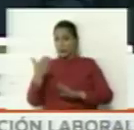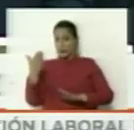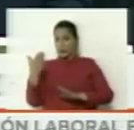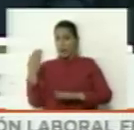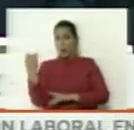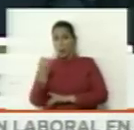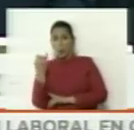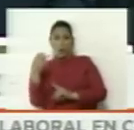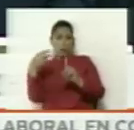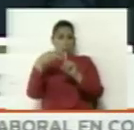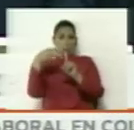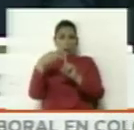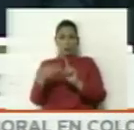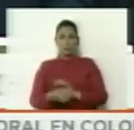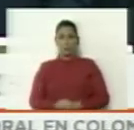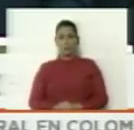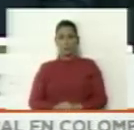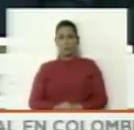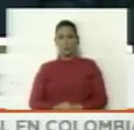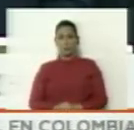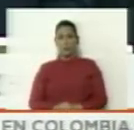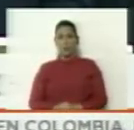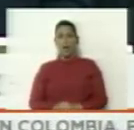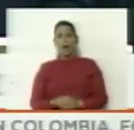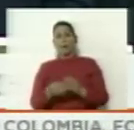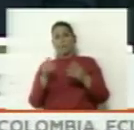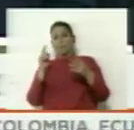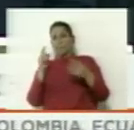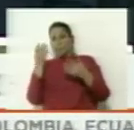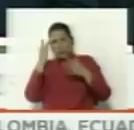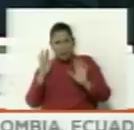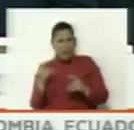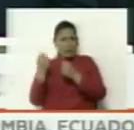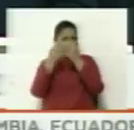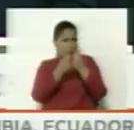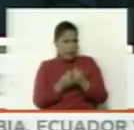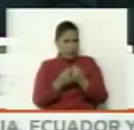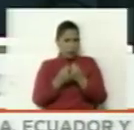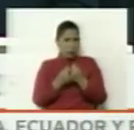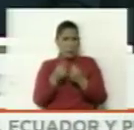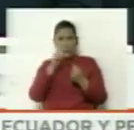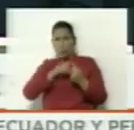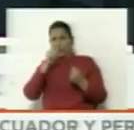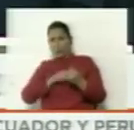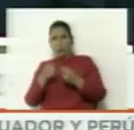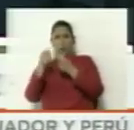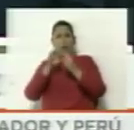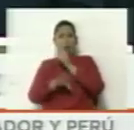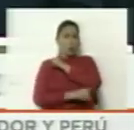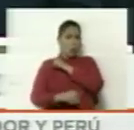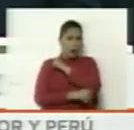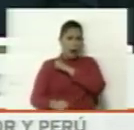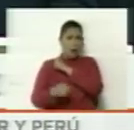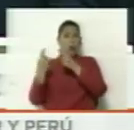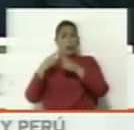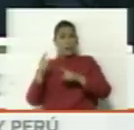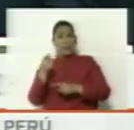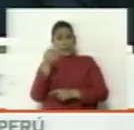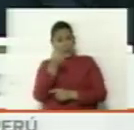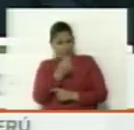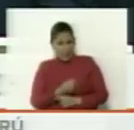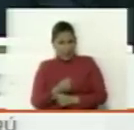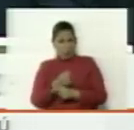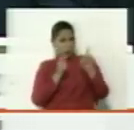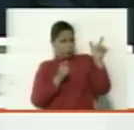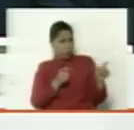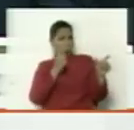habitaciones del hotel? ¿No será que el dinero que las prostitutas robaron era un dinero que tenía Superlano para